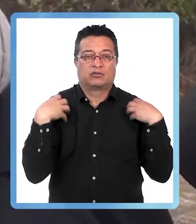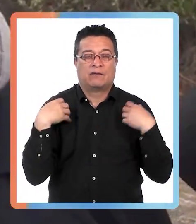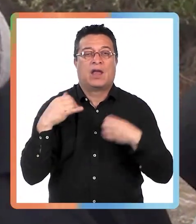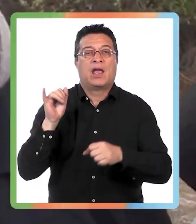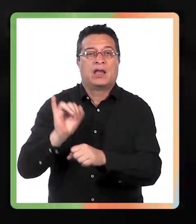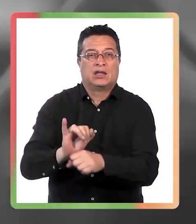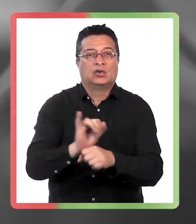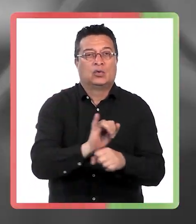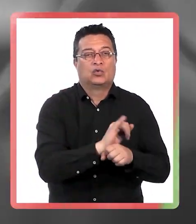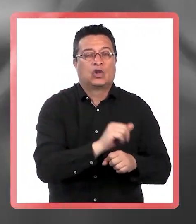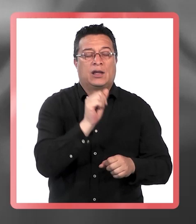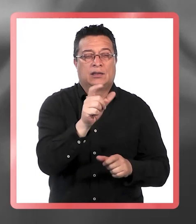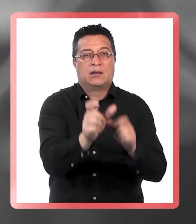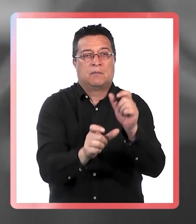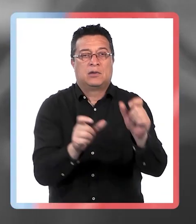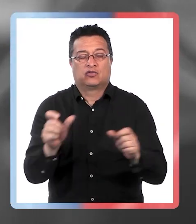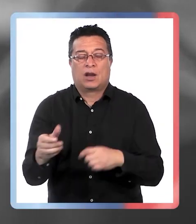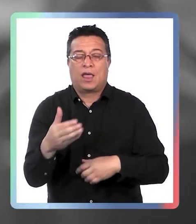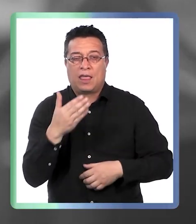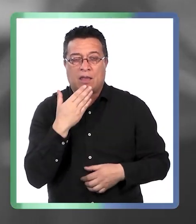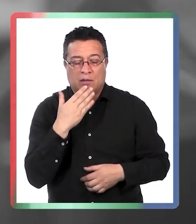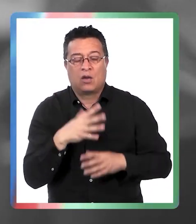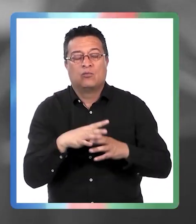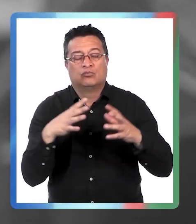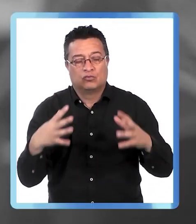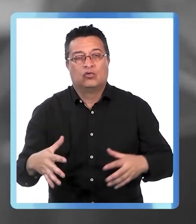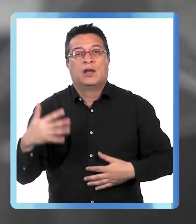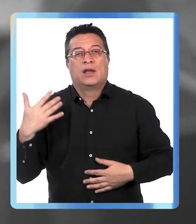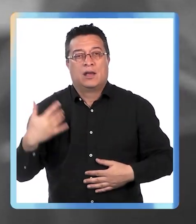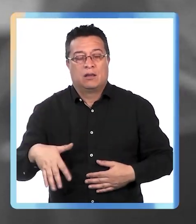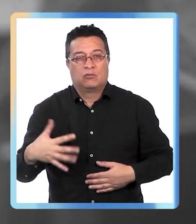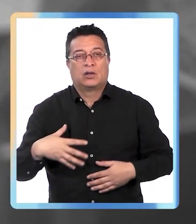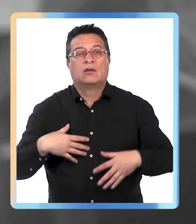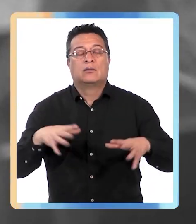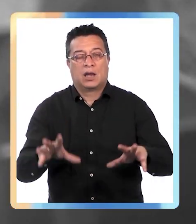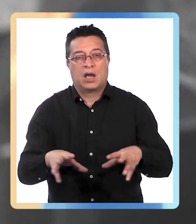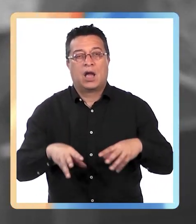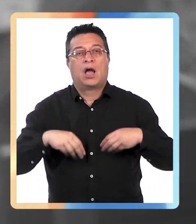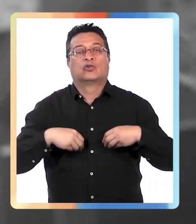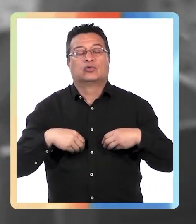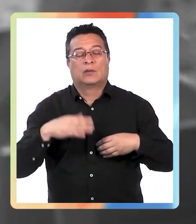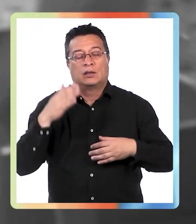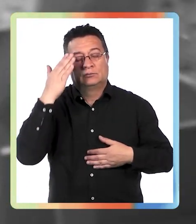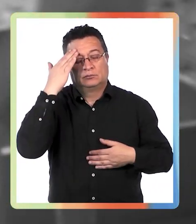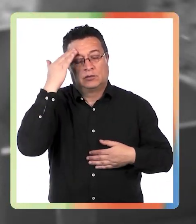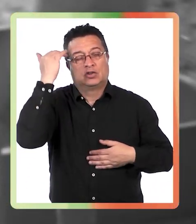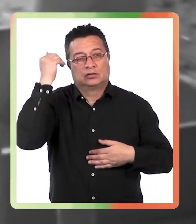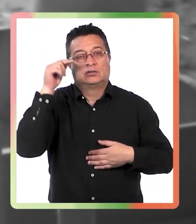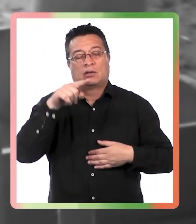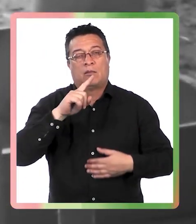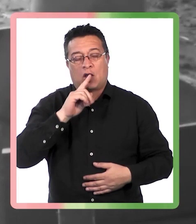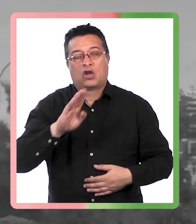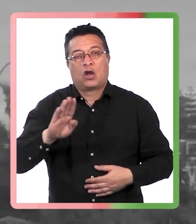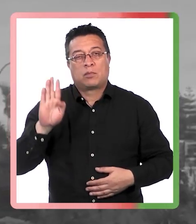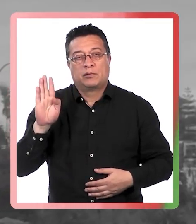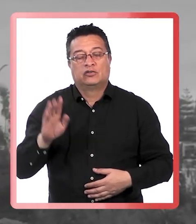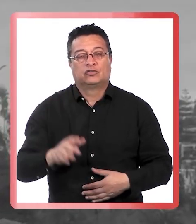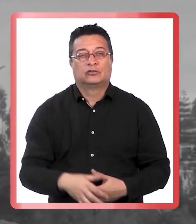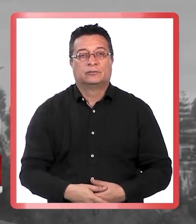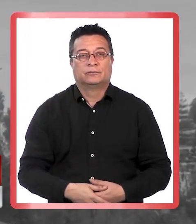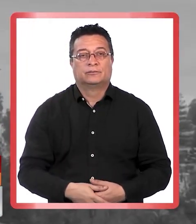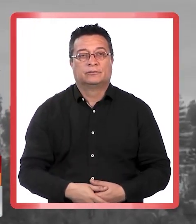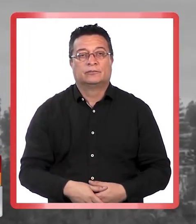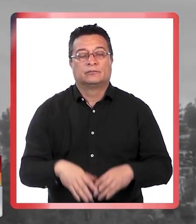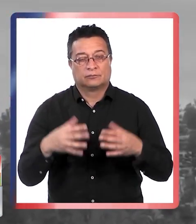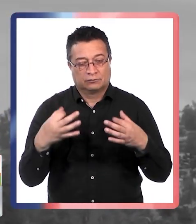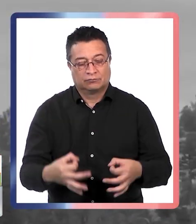instituciones, pero también la ciudadanía, y es muy importante que asumamos de manera consciente también ese compromiso. Que